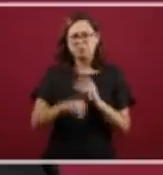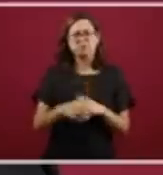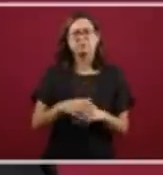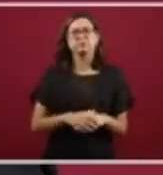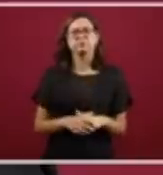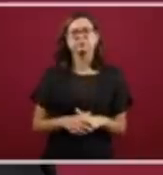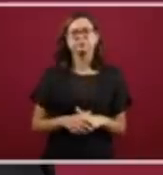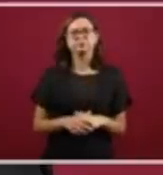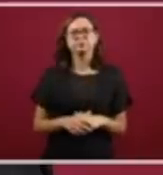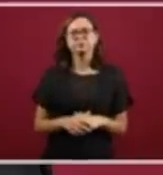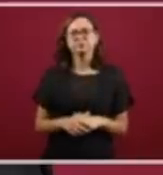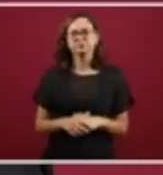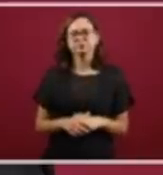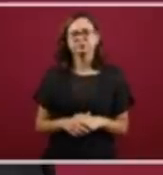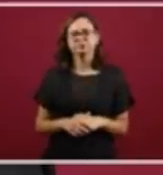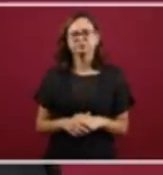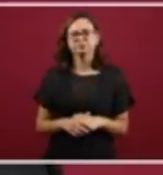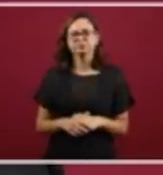actualmente